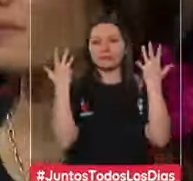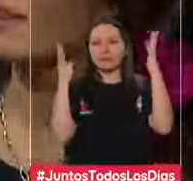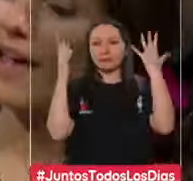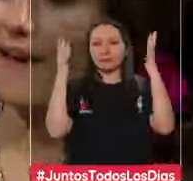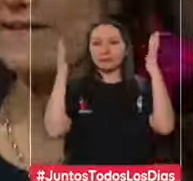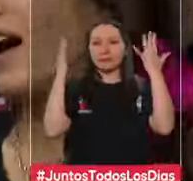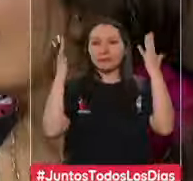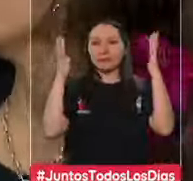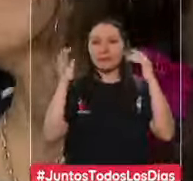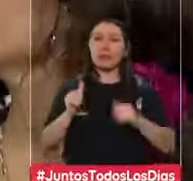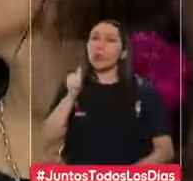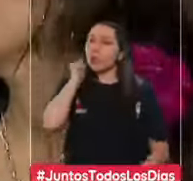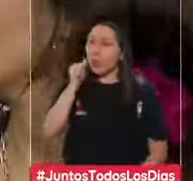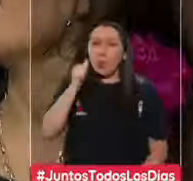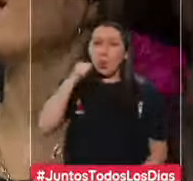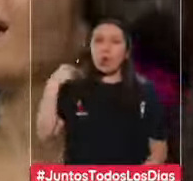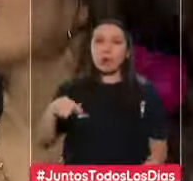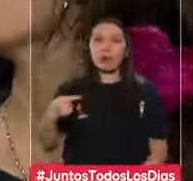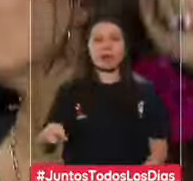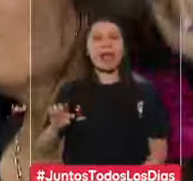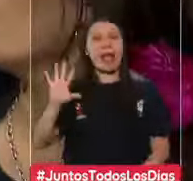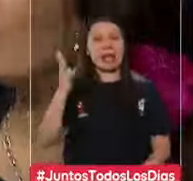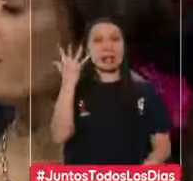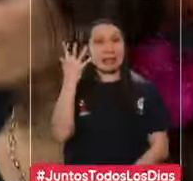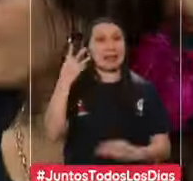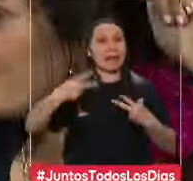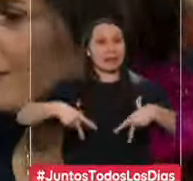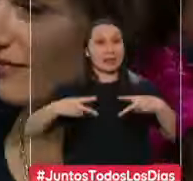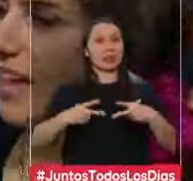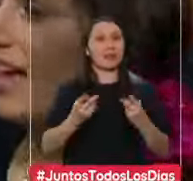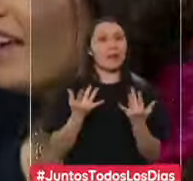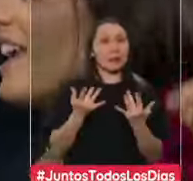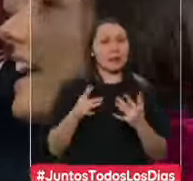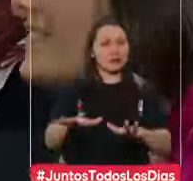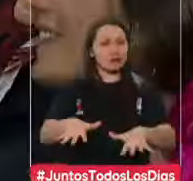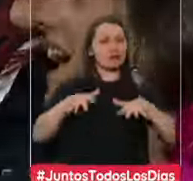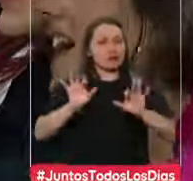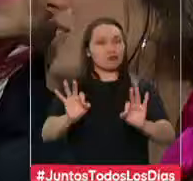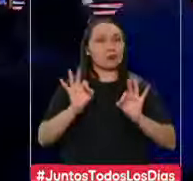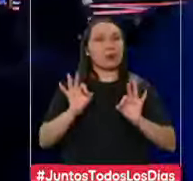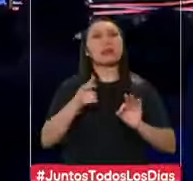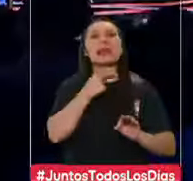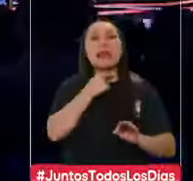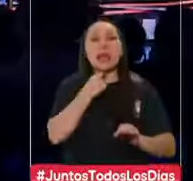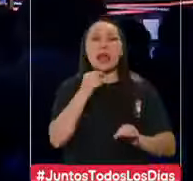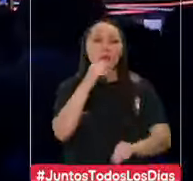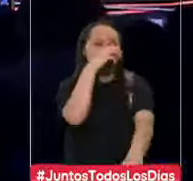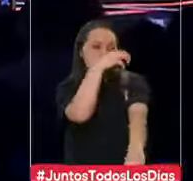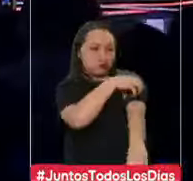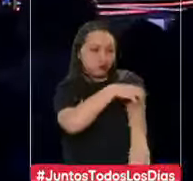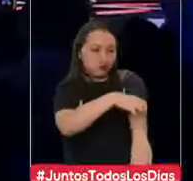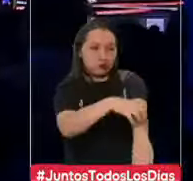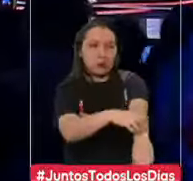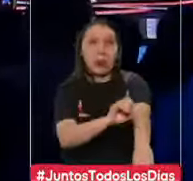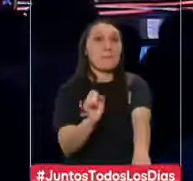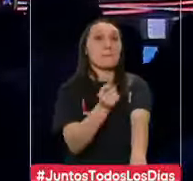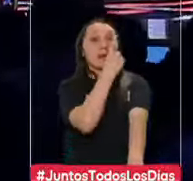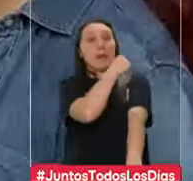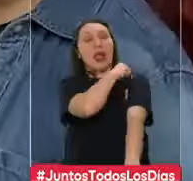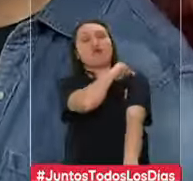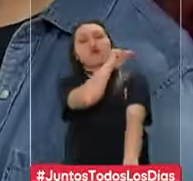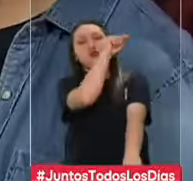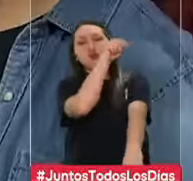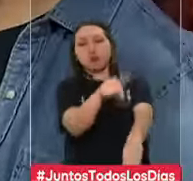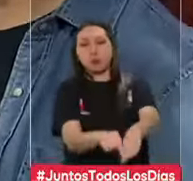Quinta. En la Quinta nos espera un tremendo espectáculo, pero queremos conectar a las regiones de Chile. Vamos desde la primera hasta la